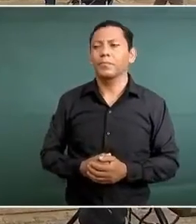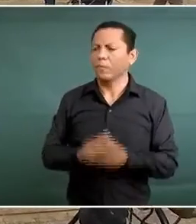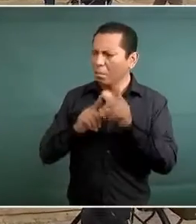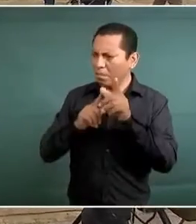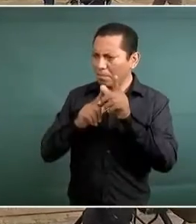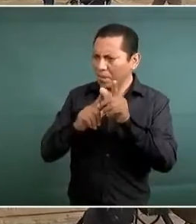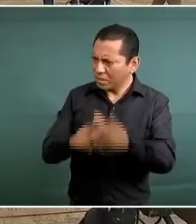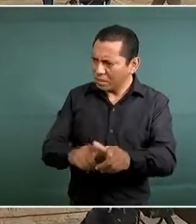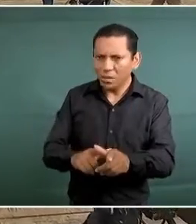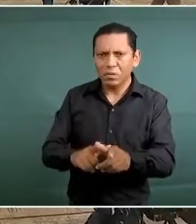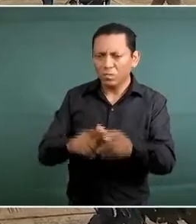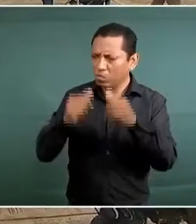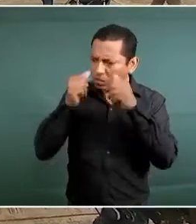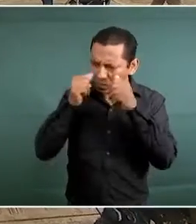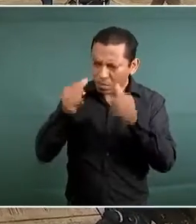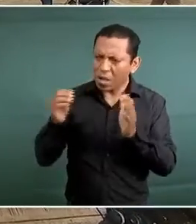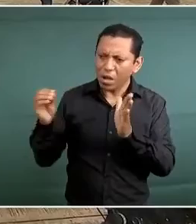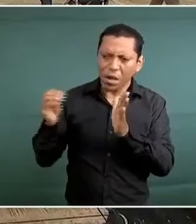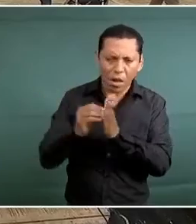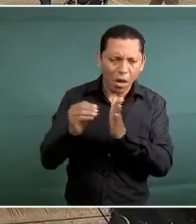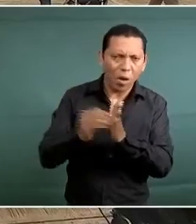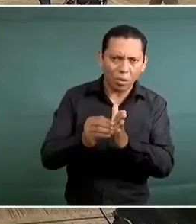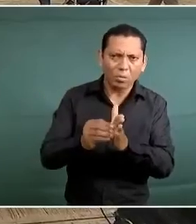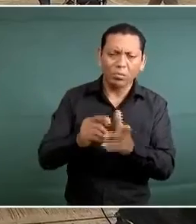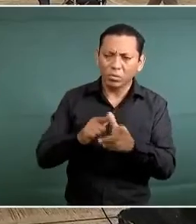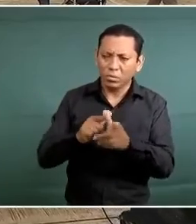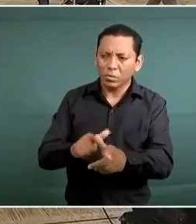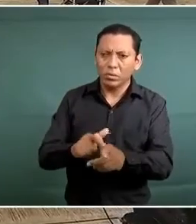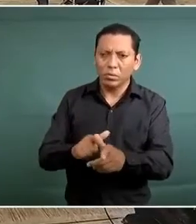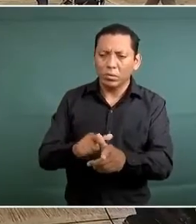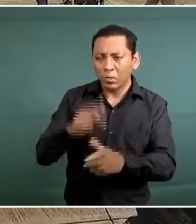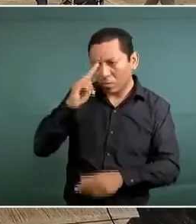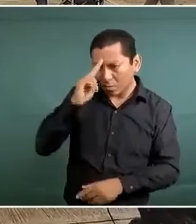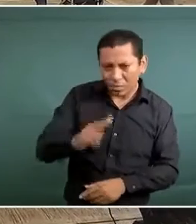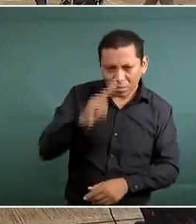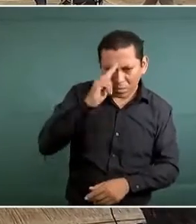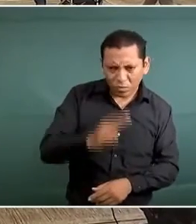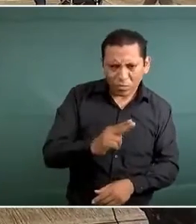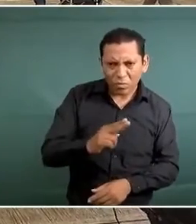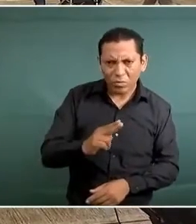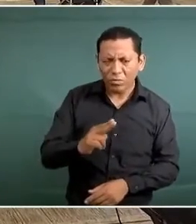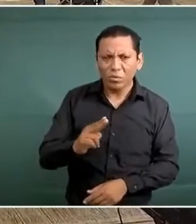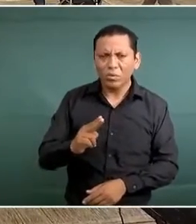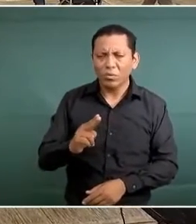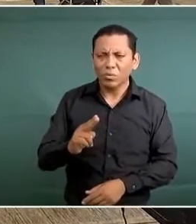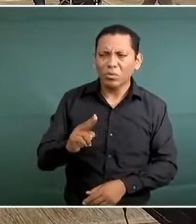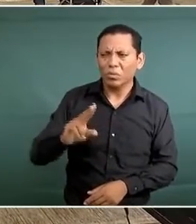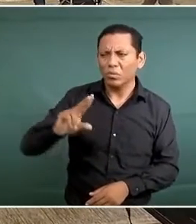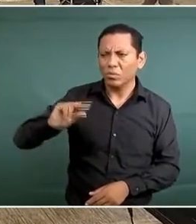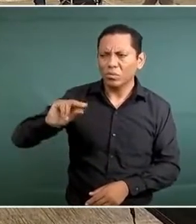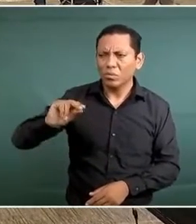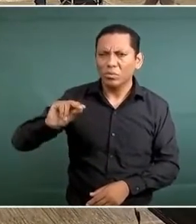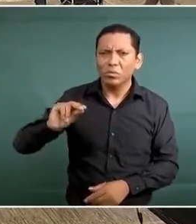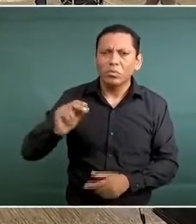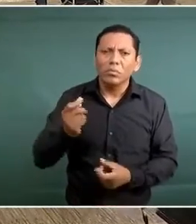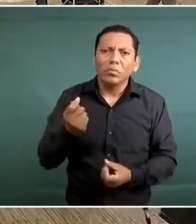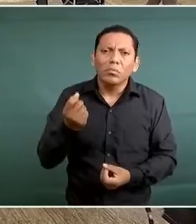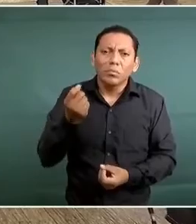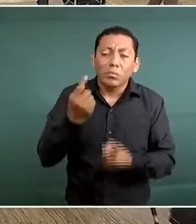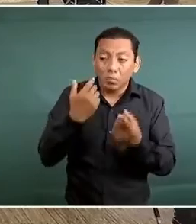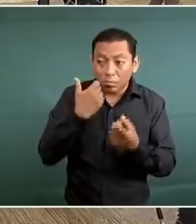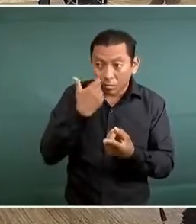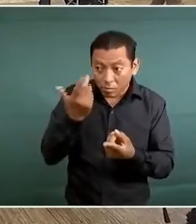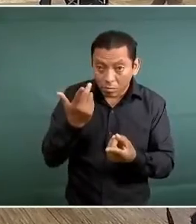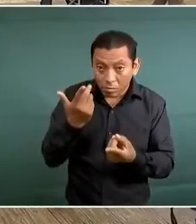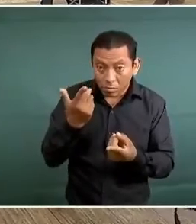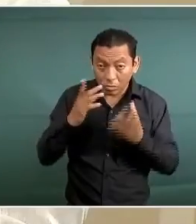actuando de la misma forma sin prohibir de que el que quiera hacer las pruebas